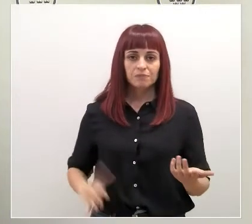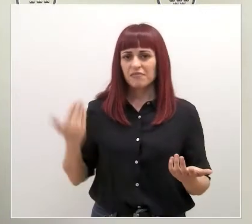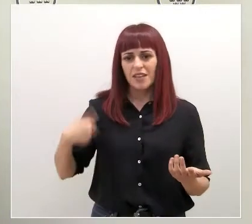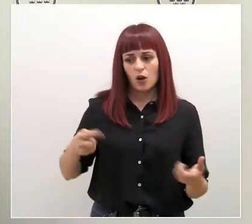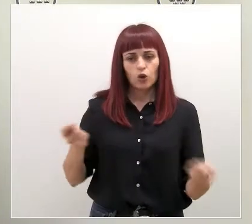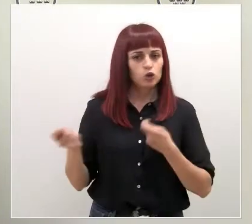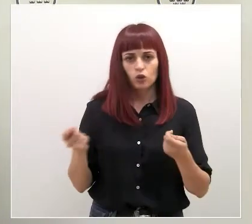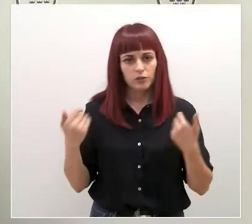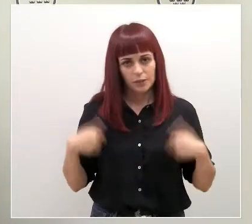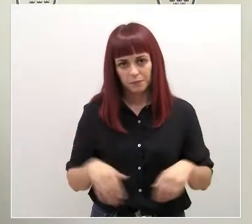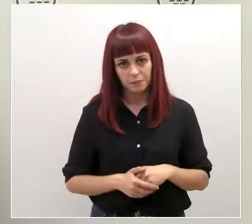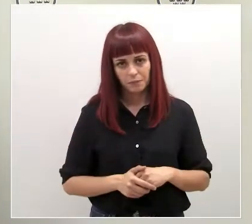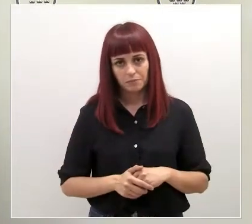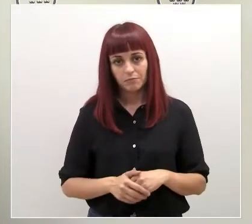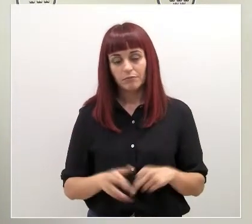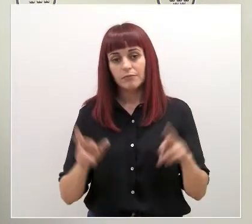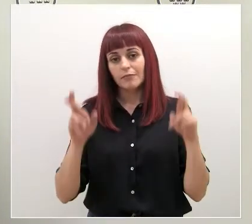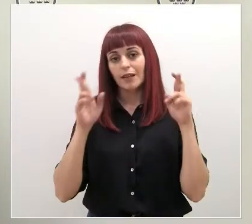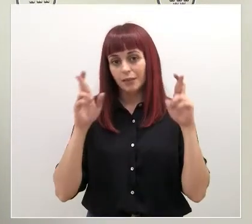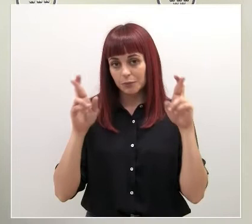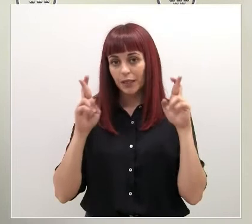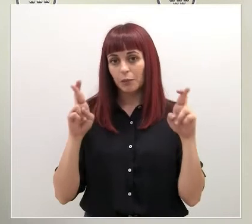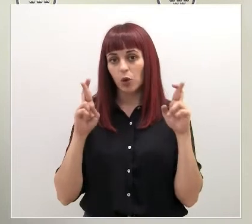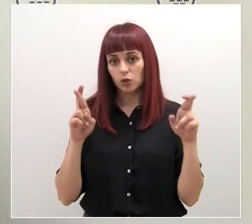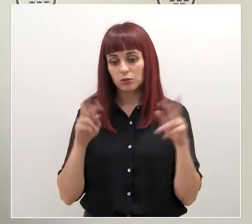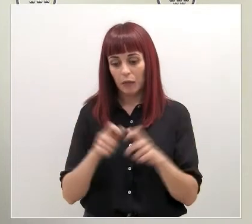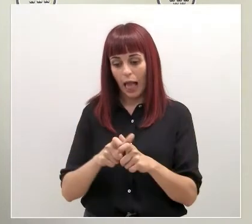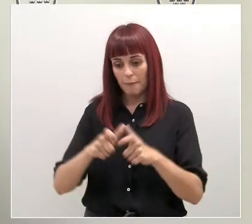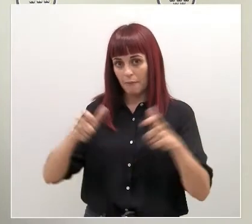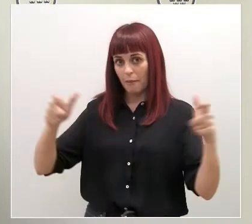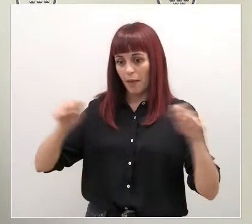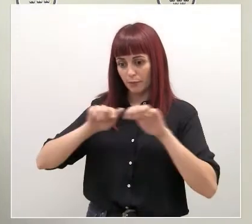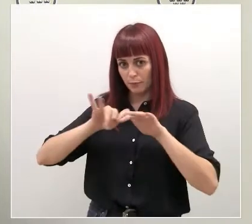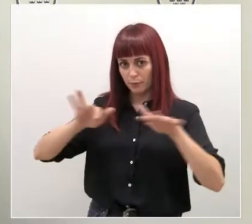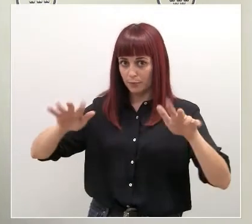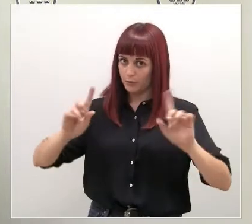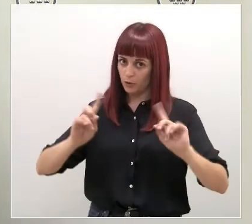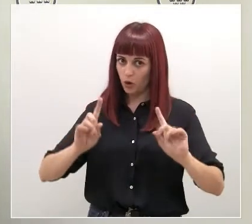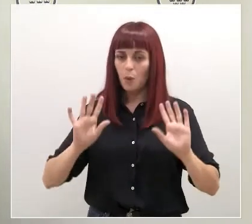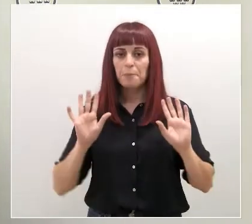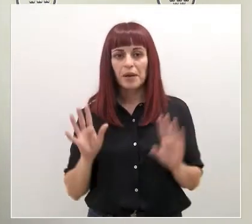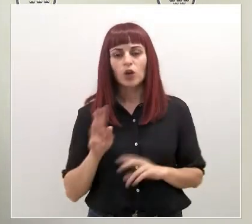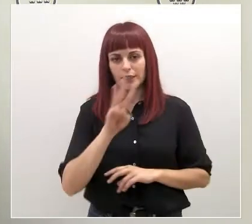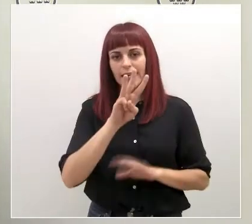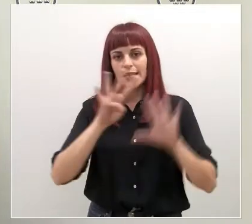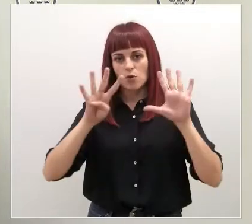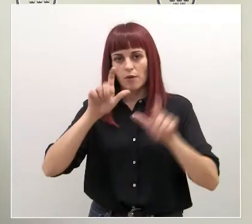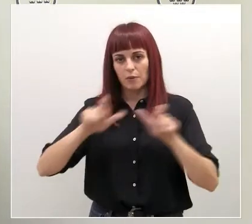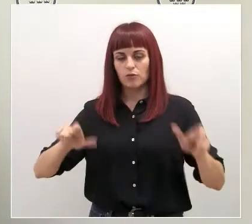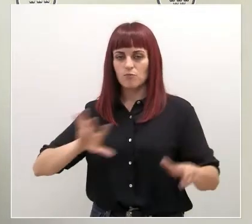bajo control y esperemos que indudablemente no se expanda, pero que sí tenemos 39 casos.